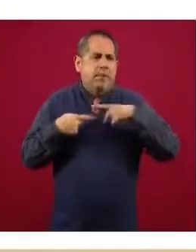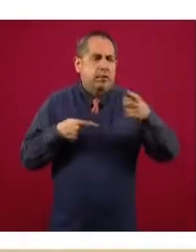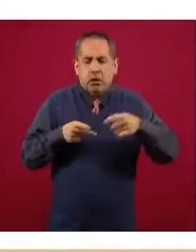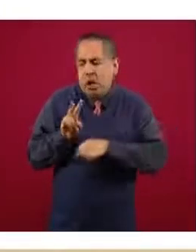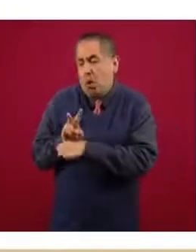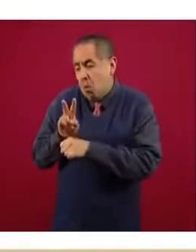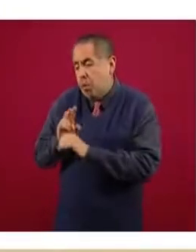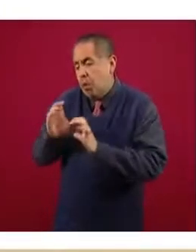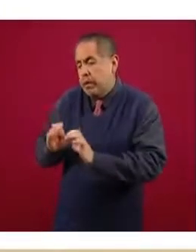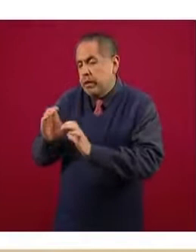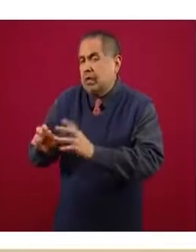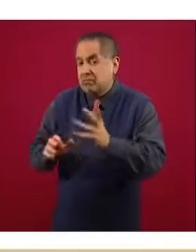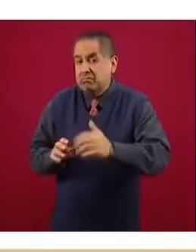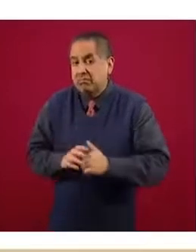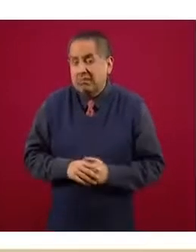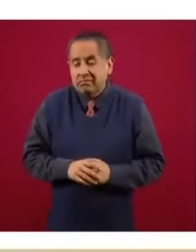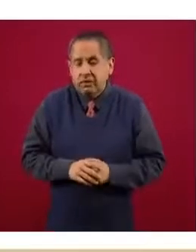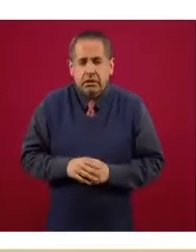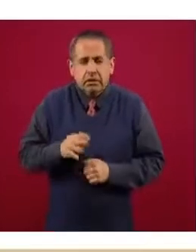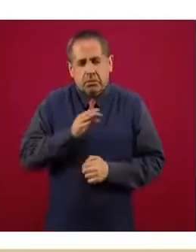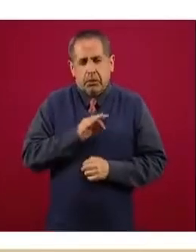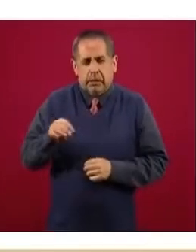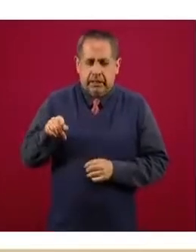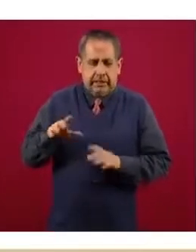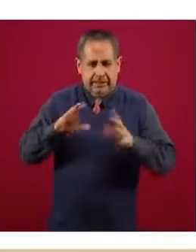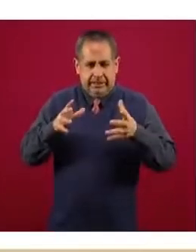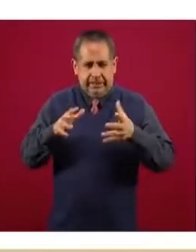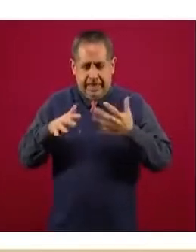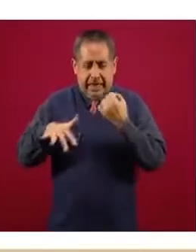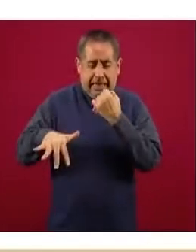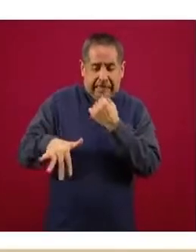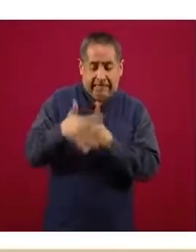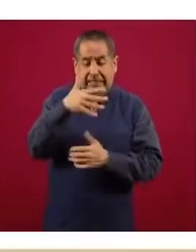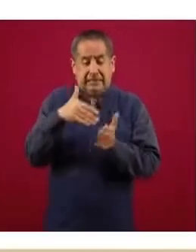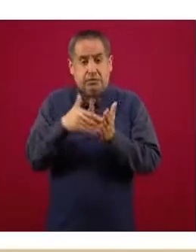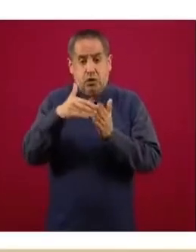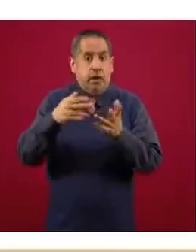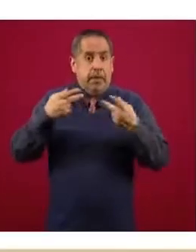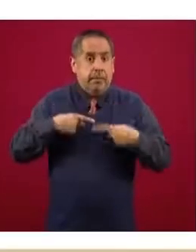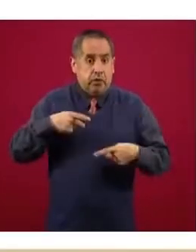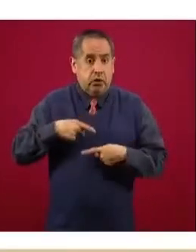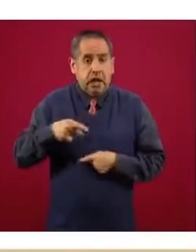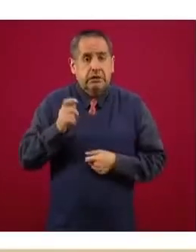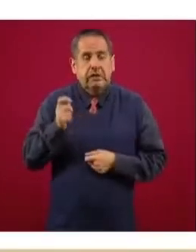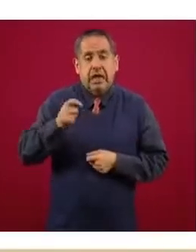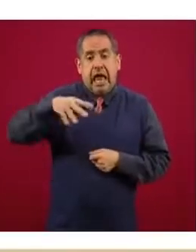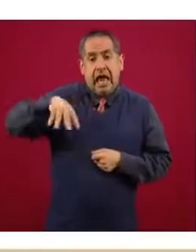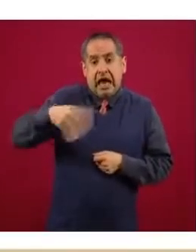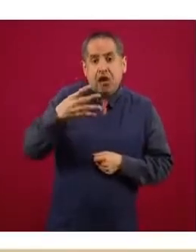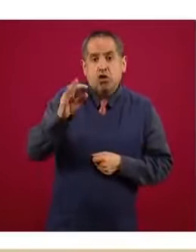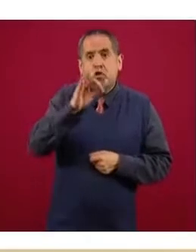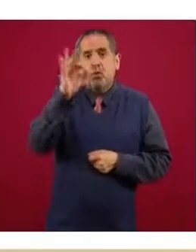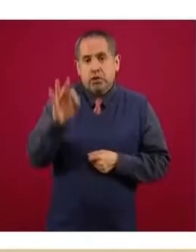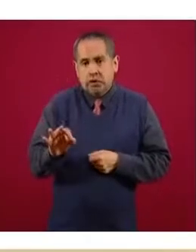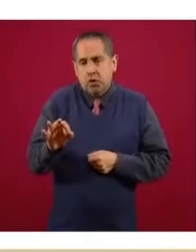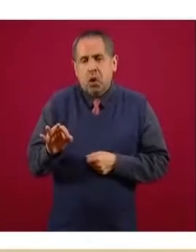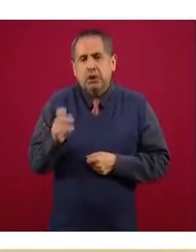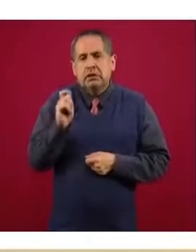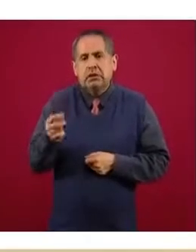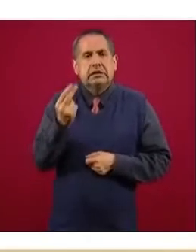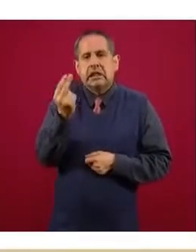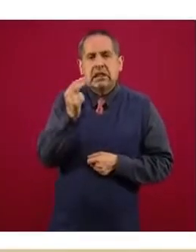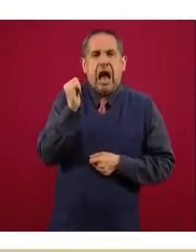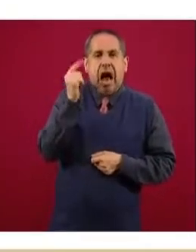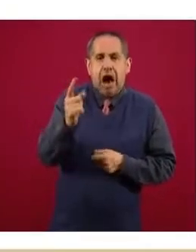cuide. Aproximadamente de estas 15 millones de personas, el 14% necesita